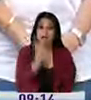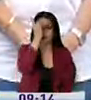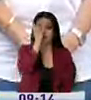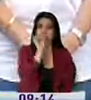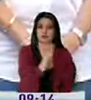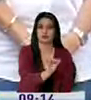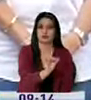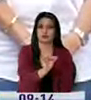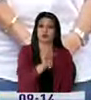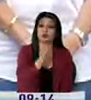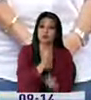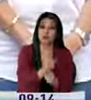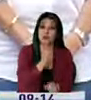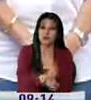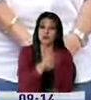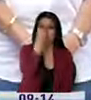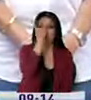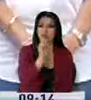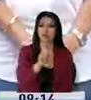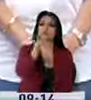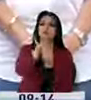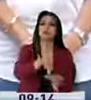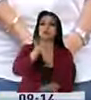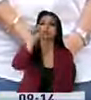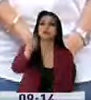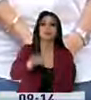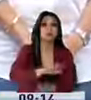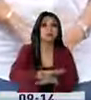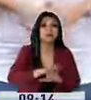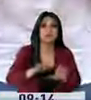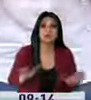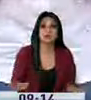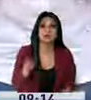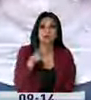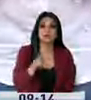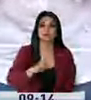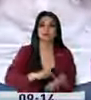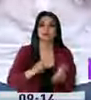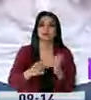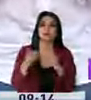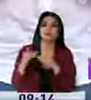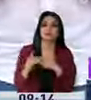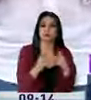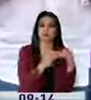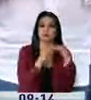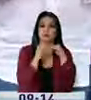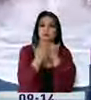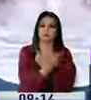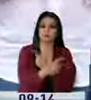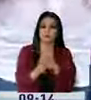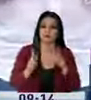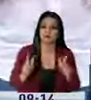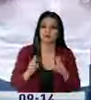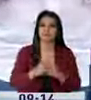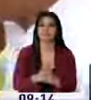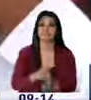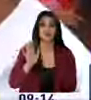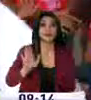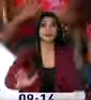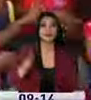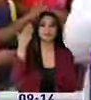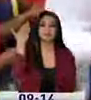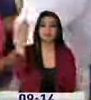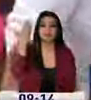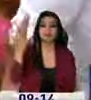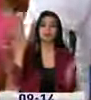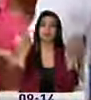y por eso y solo por eso, voten sí, porque eso es democracia, libertad. De esta manera, el alcalde de Guayaquil,